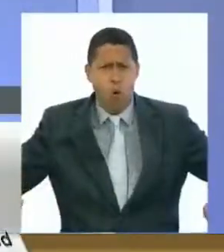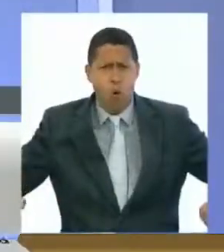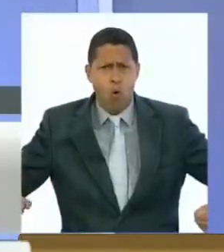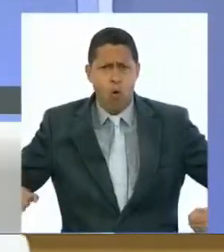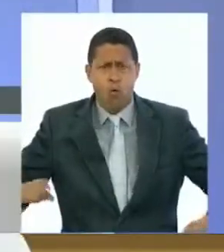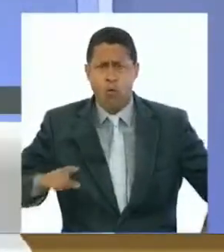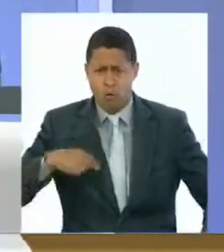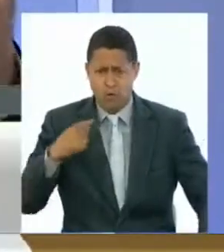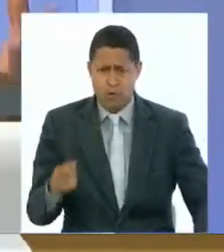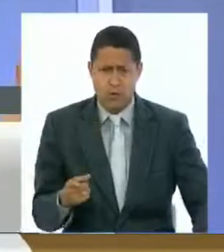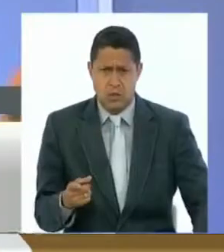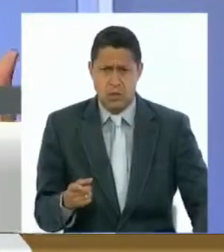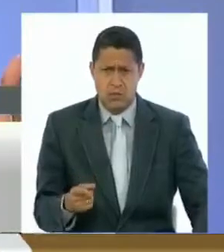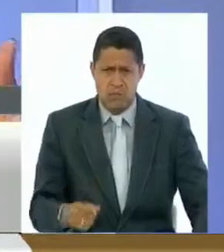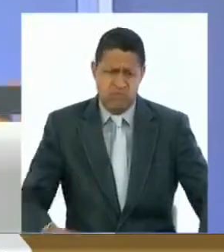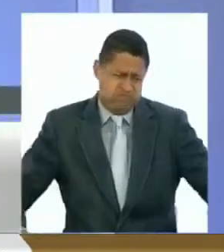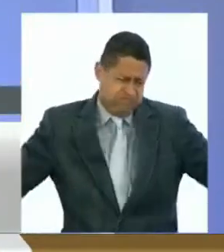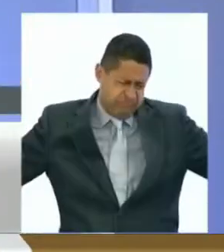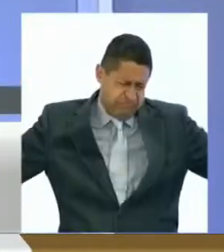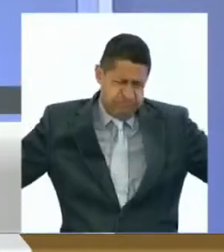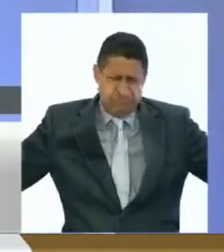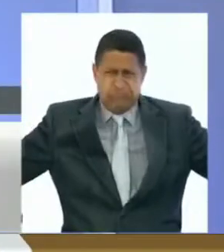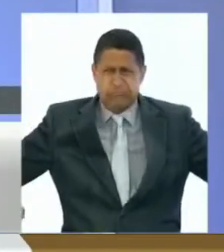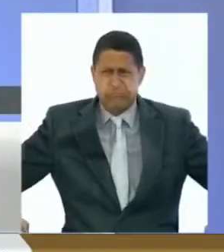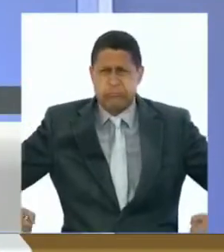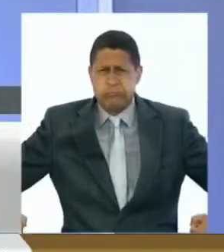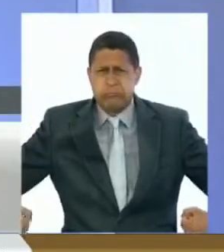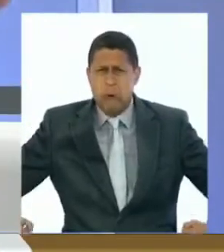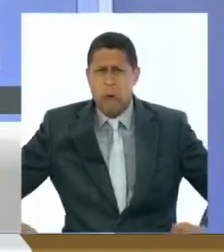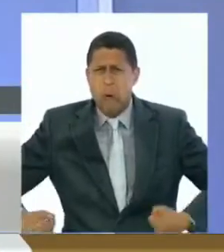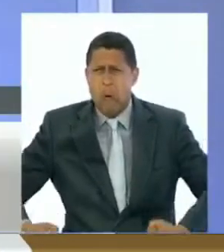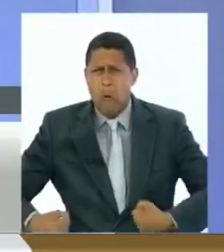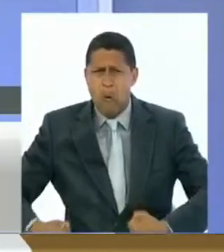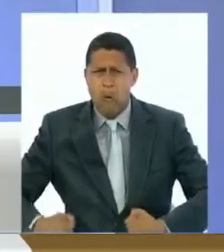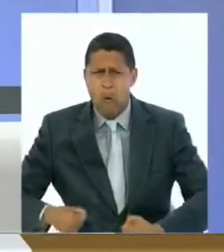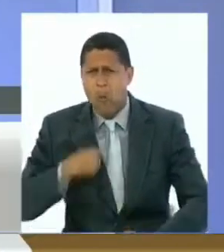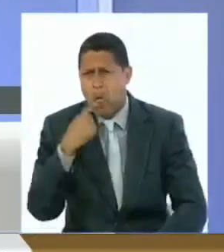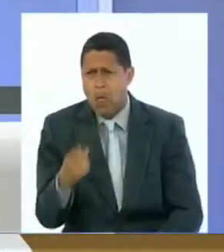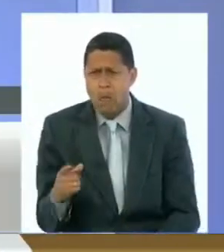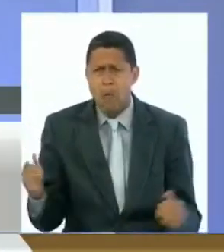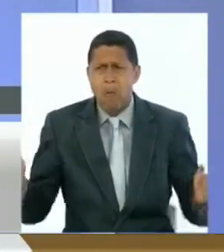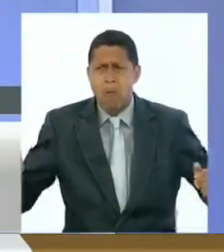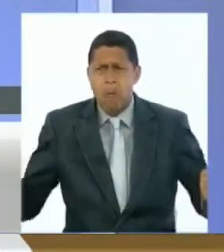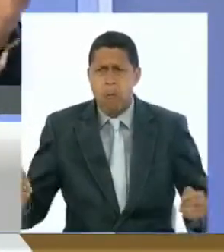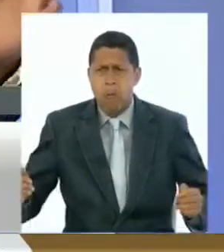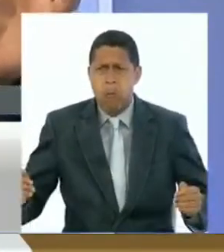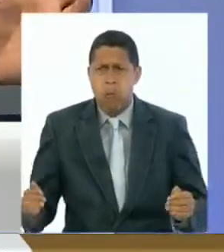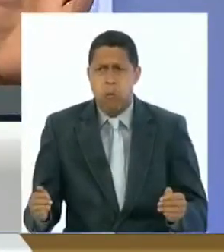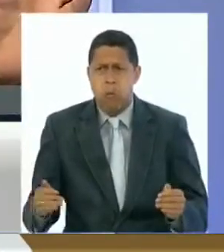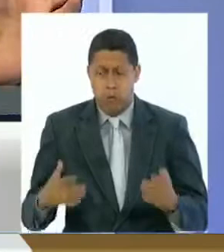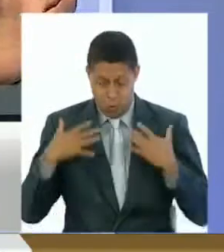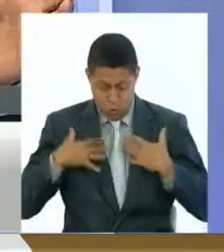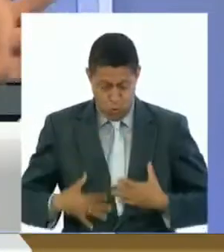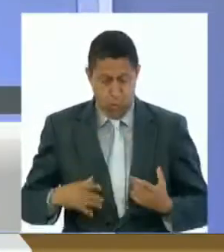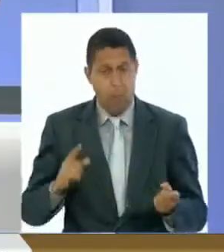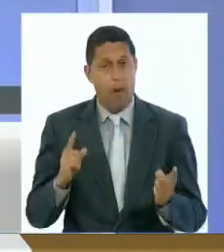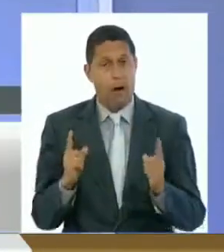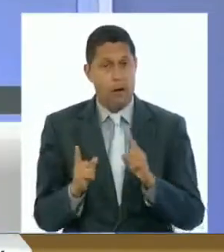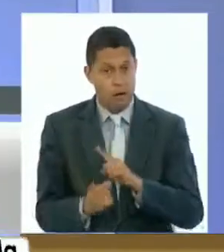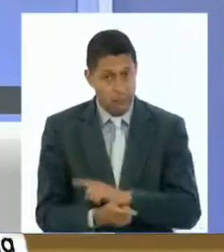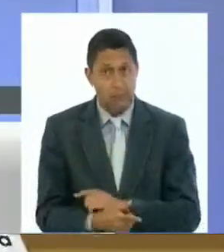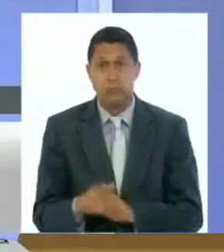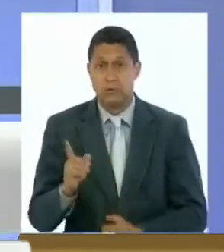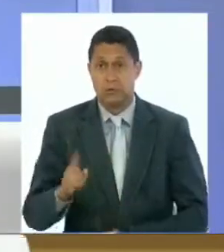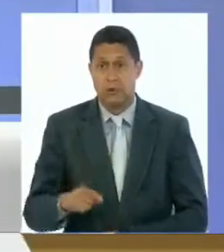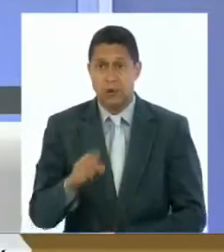tiene, en este caso, obesidad, también en este proceso, en donde va a ir disminuyendo a medidas, también su cuerpo va a cambiar. Sí. Entonces también